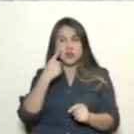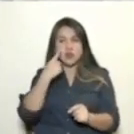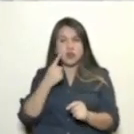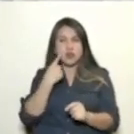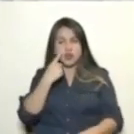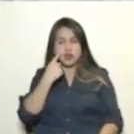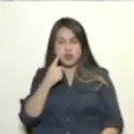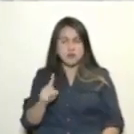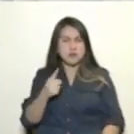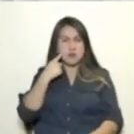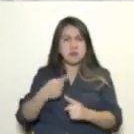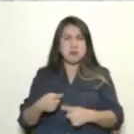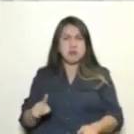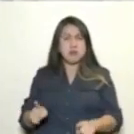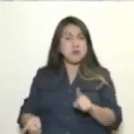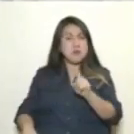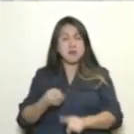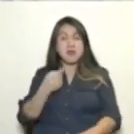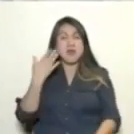para lo que hemos conocido antes.